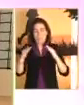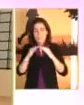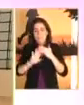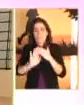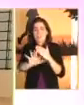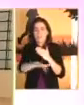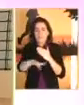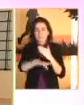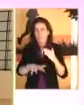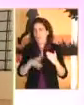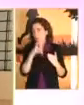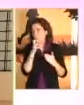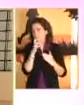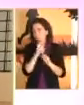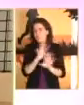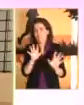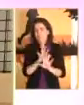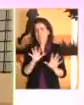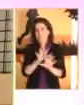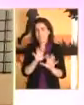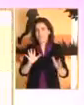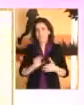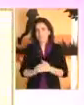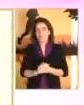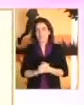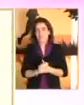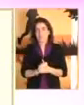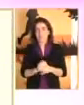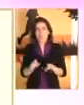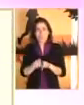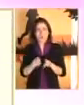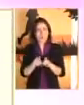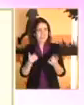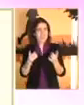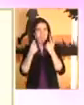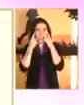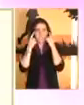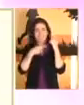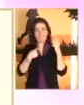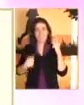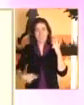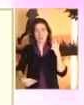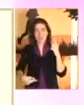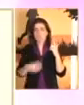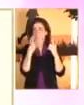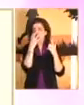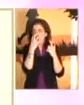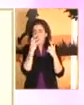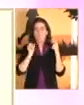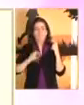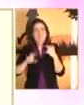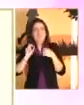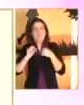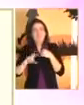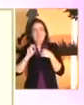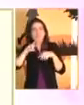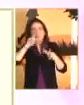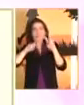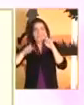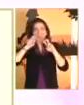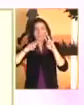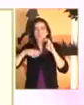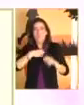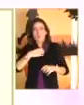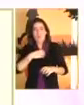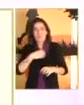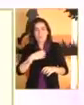todo. Era horrible. ¿No vamos, veis los chinos yo? Cuando se ponen esas máscaras por las ciudades? Porque es que la contaminación tiene que ser tremendo, sí.